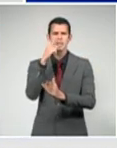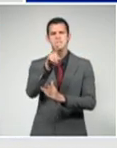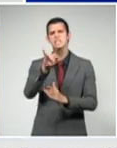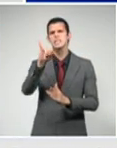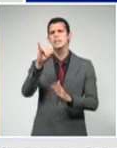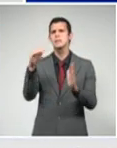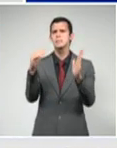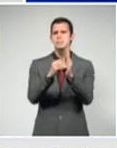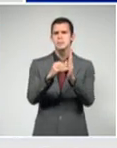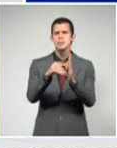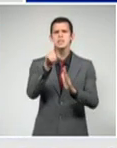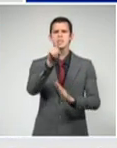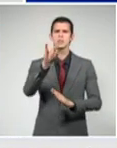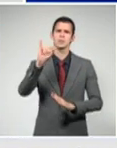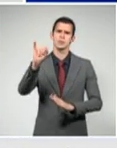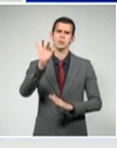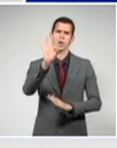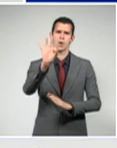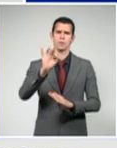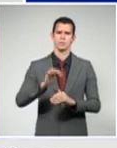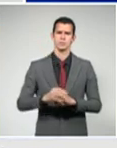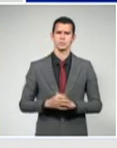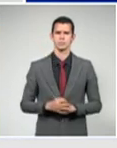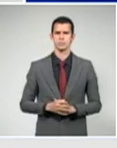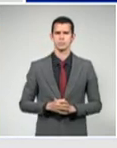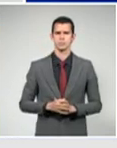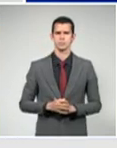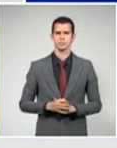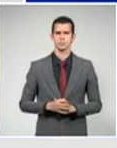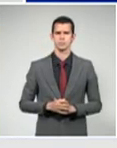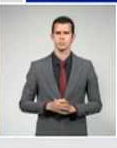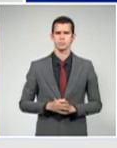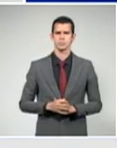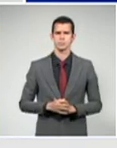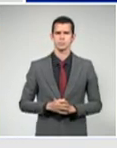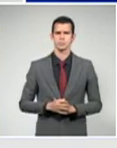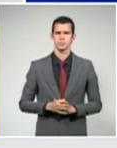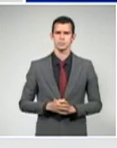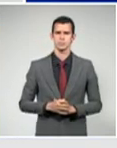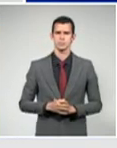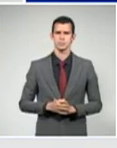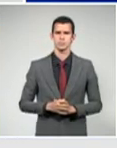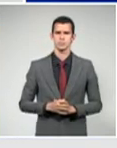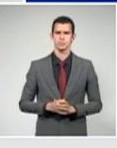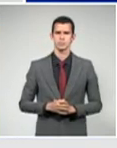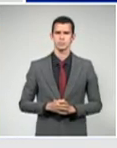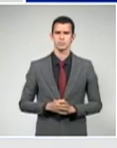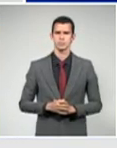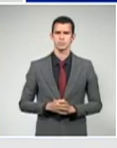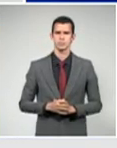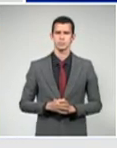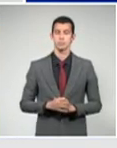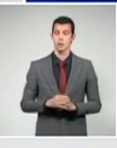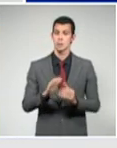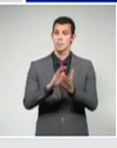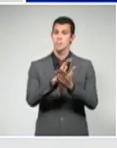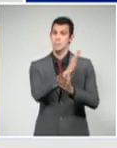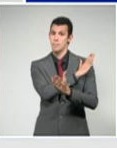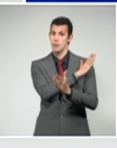16.168. Como ven, estamos hablando de los primeros 20 días de este mes,